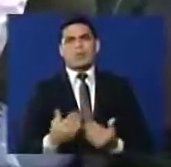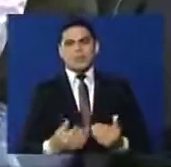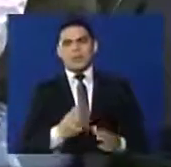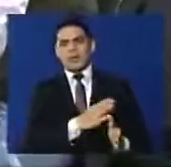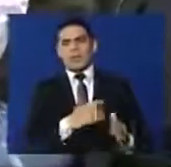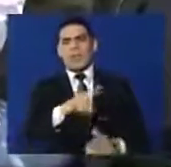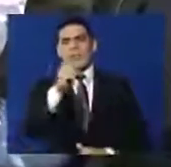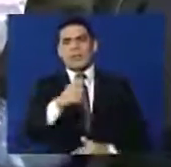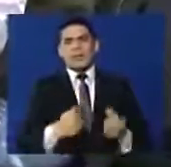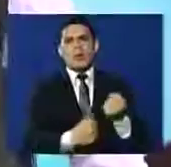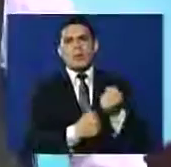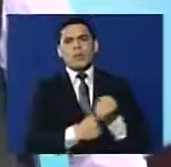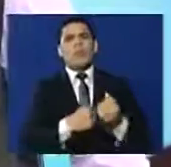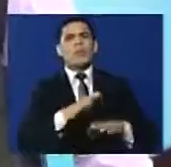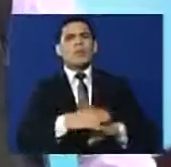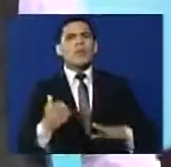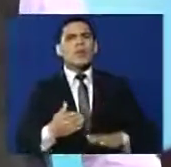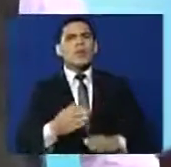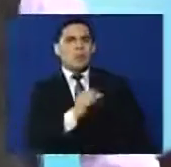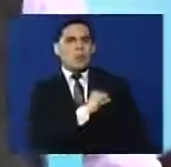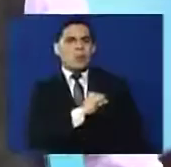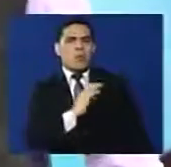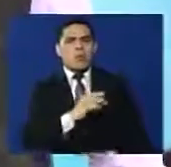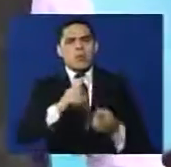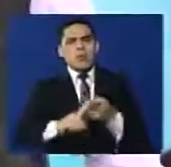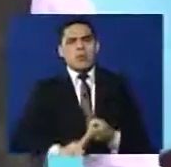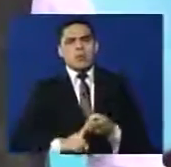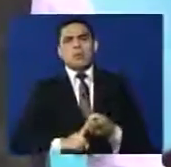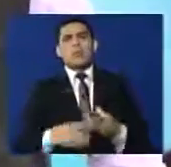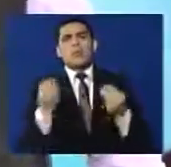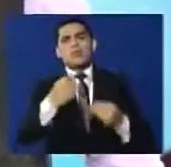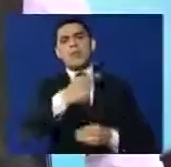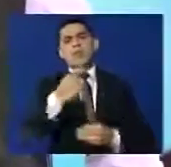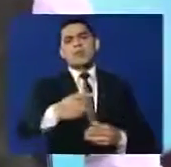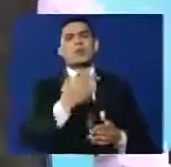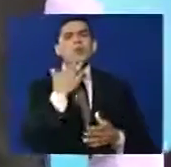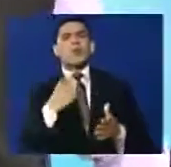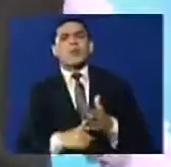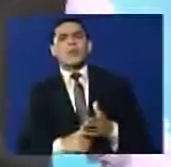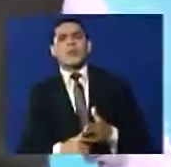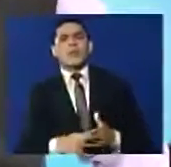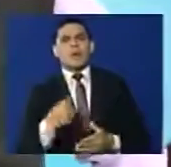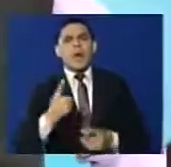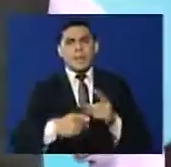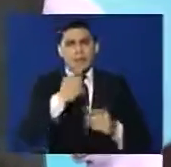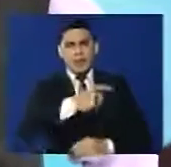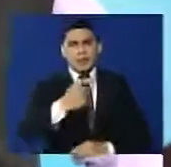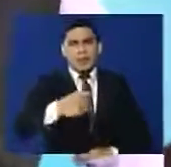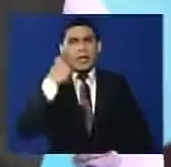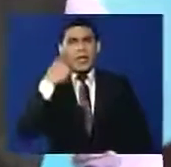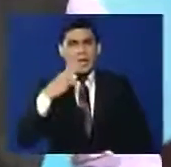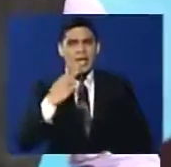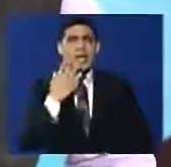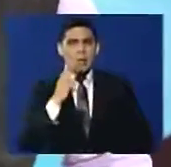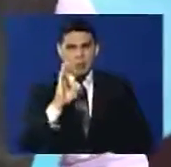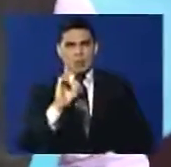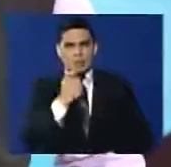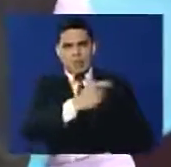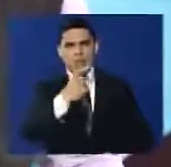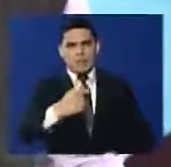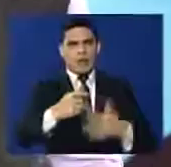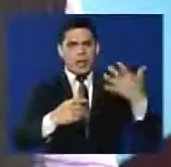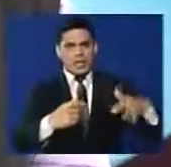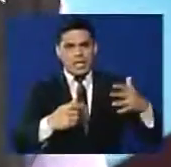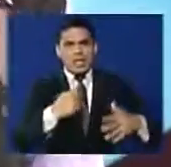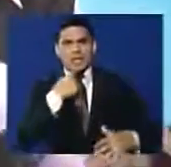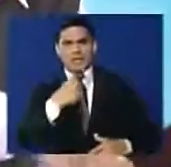respaldando? Por miedo. Por dependencia, hay mucho clientelismo político ahí. Hay gente que cree, y hay gente de